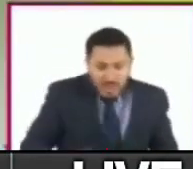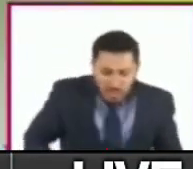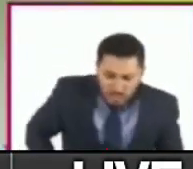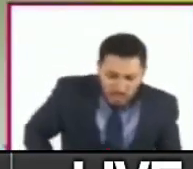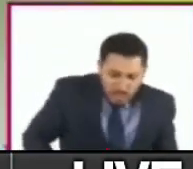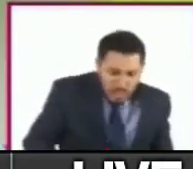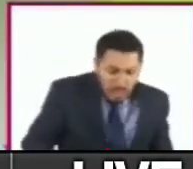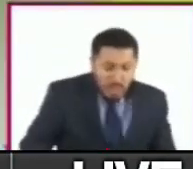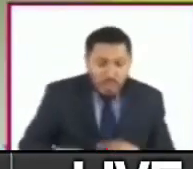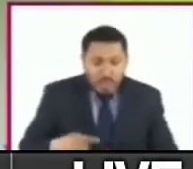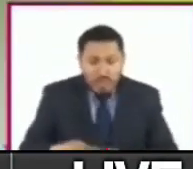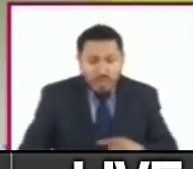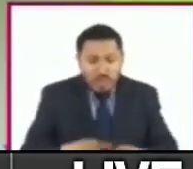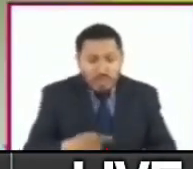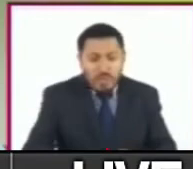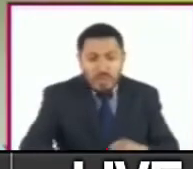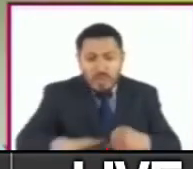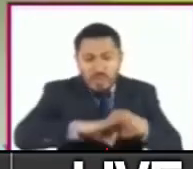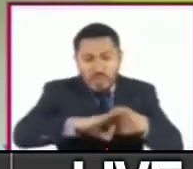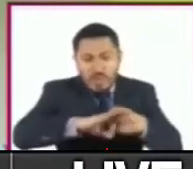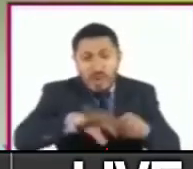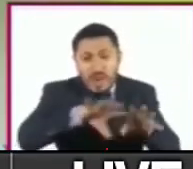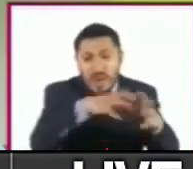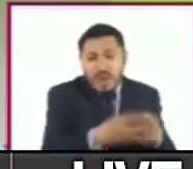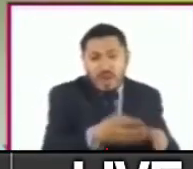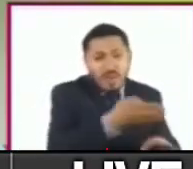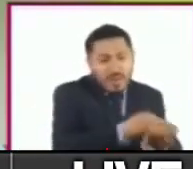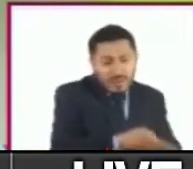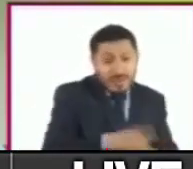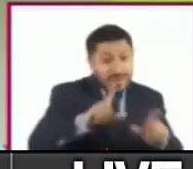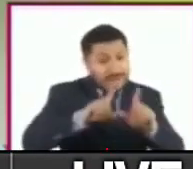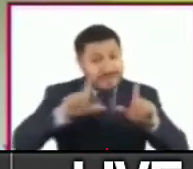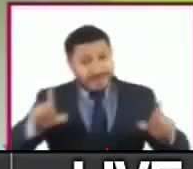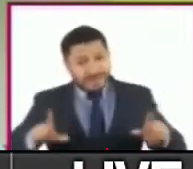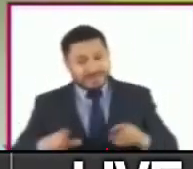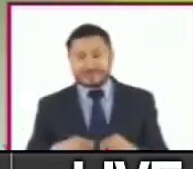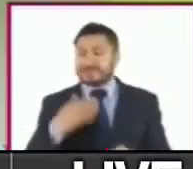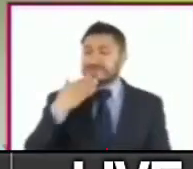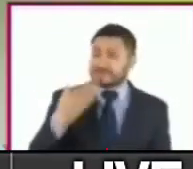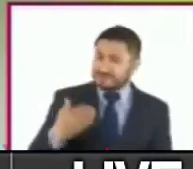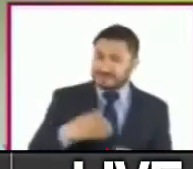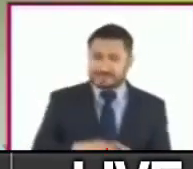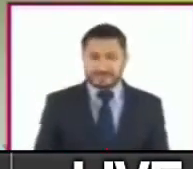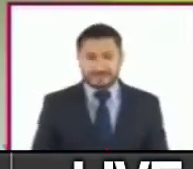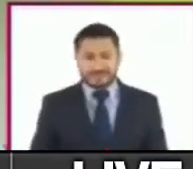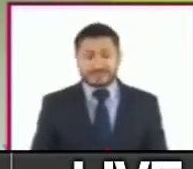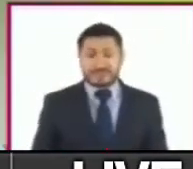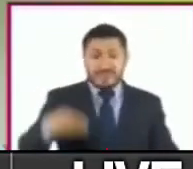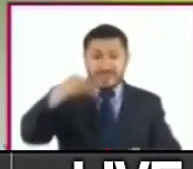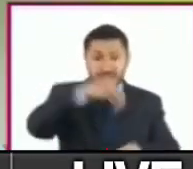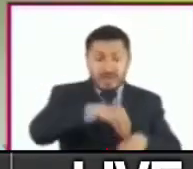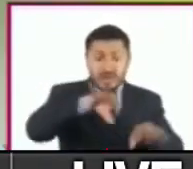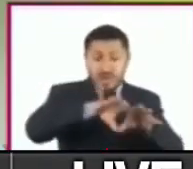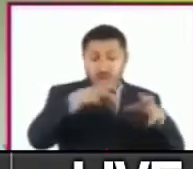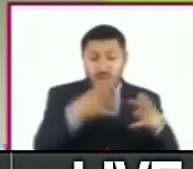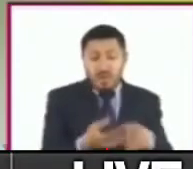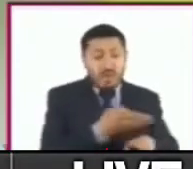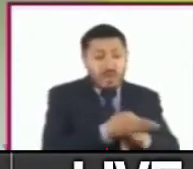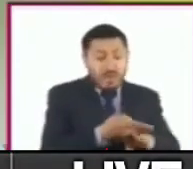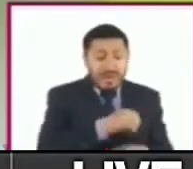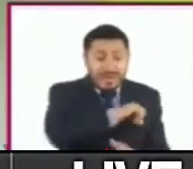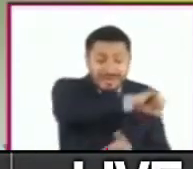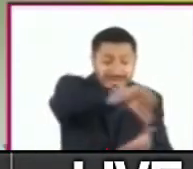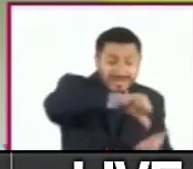queden lo más cerca posible a su pelota blanca. ¿Están listos, chicos? Listos. Perfecto. Les coloco su pelota en la casilla del